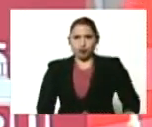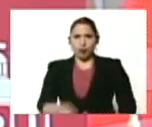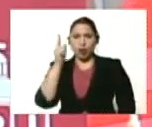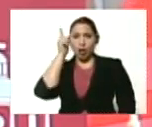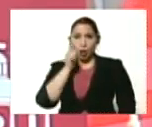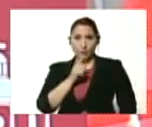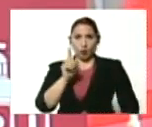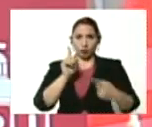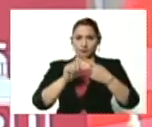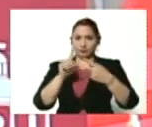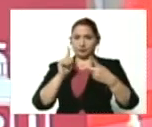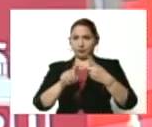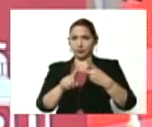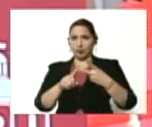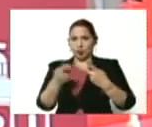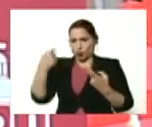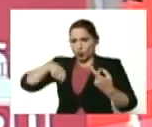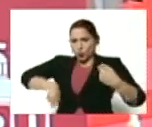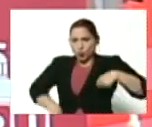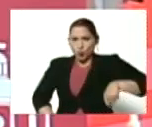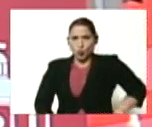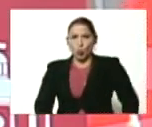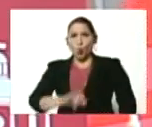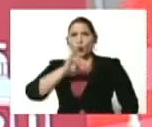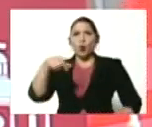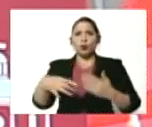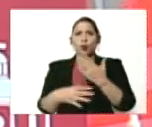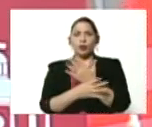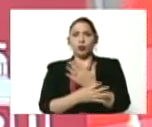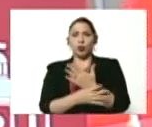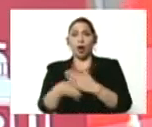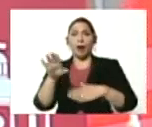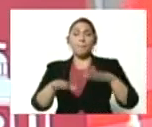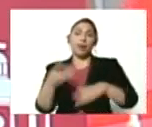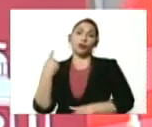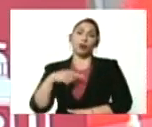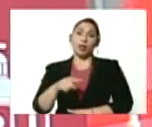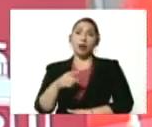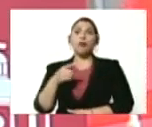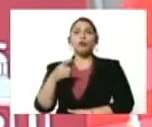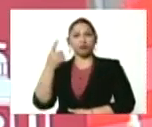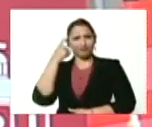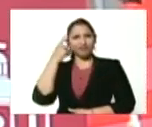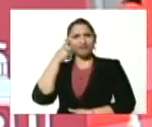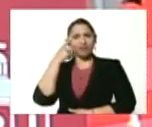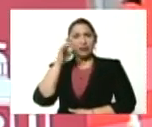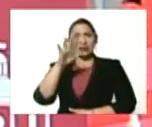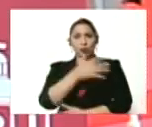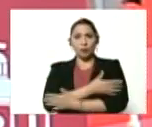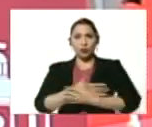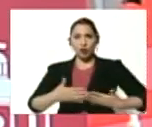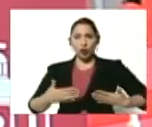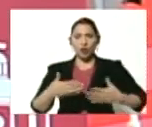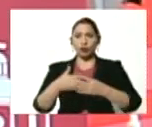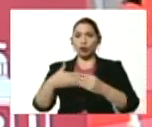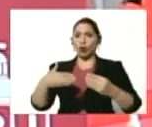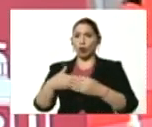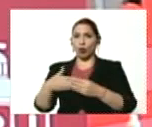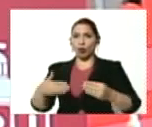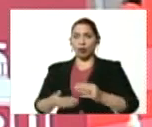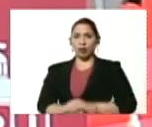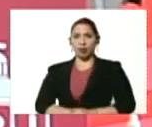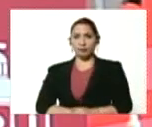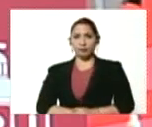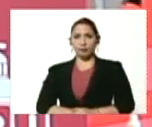terminó en los bolsillos de Juan Guaidó. Al menos tenemos certeza de que estos 5 millones de dólares que fueron